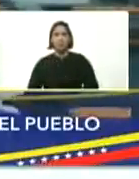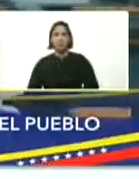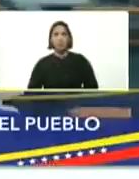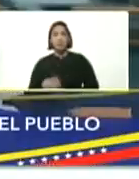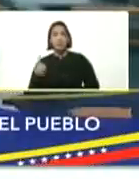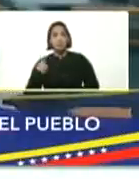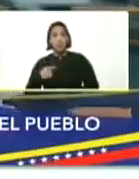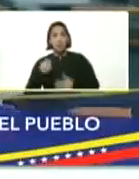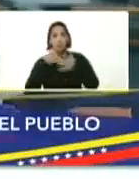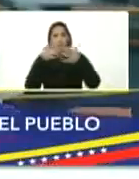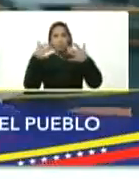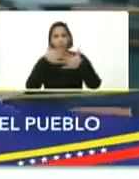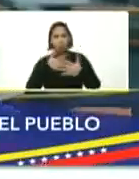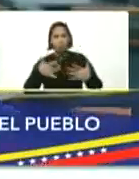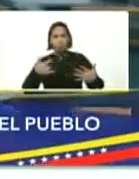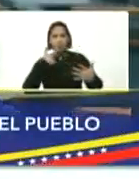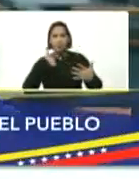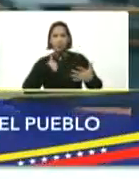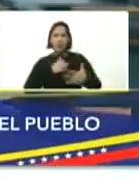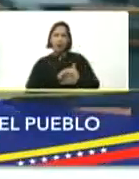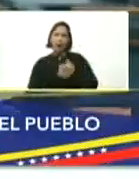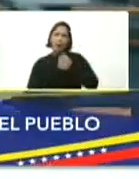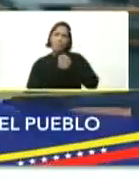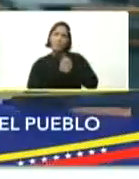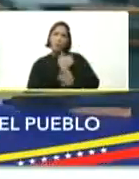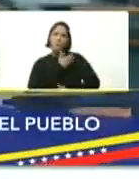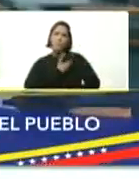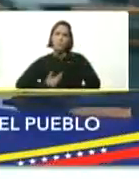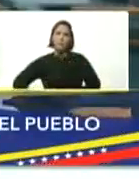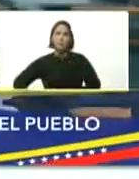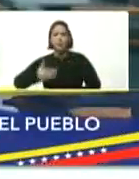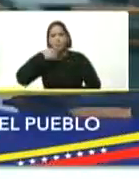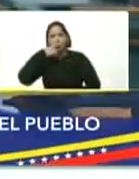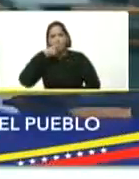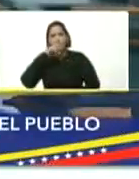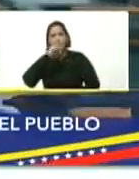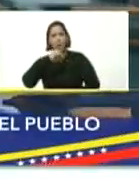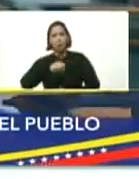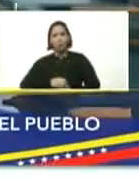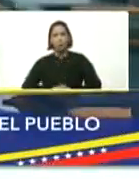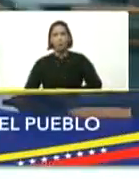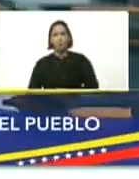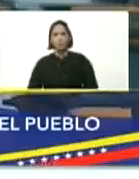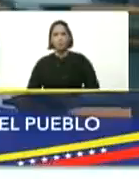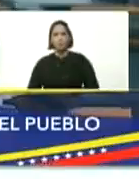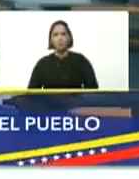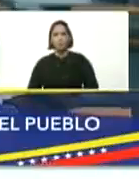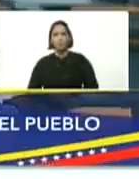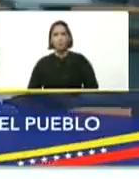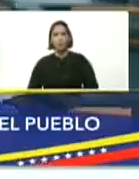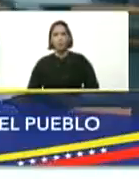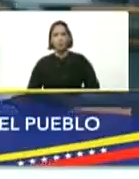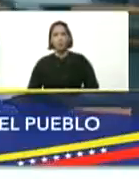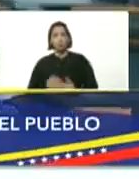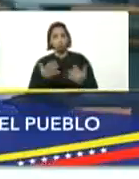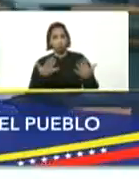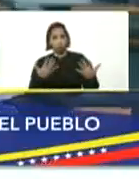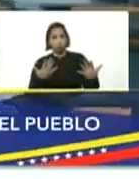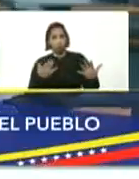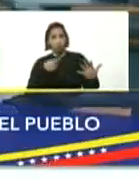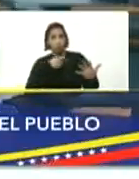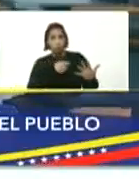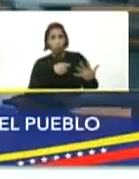tengo una carta que me dice, compañero presidente Nicolás, en sus manos una